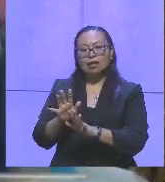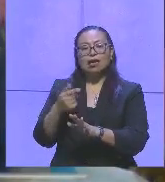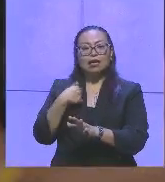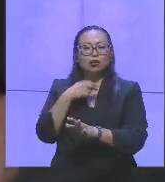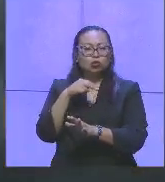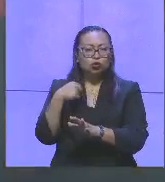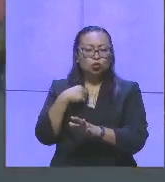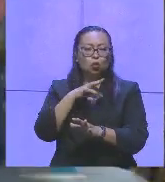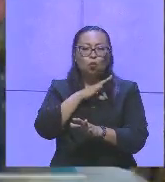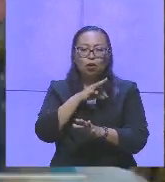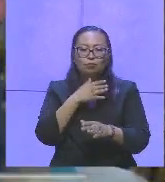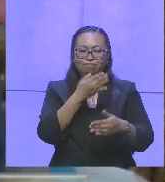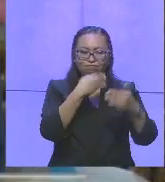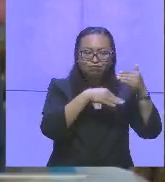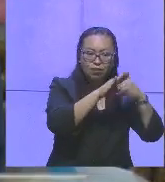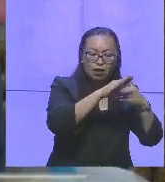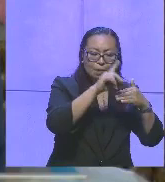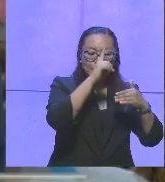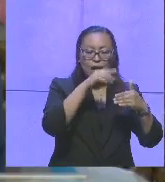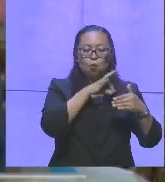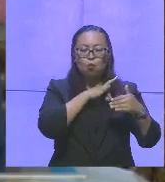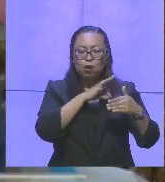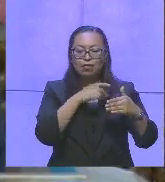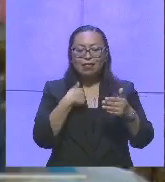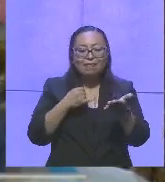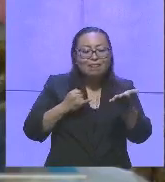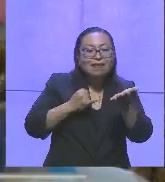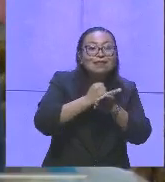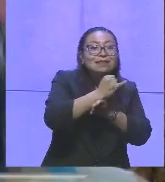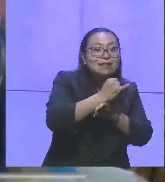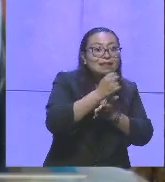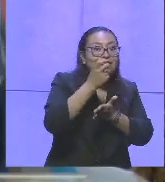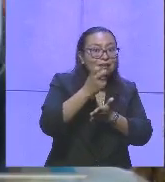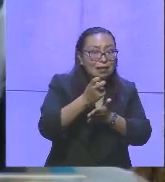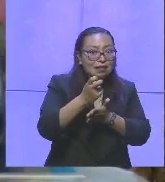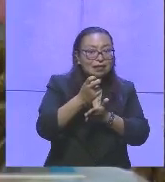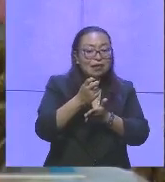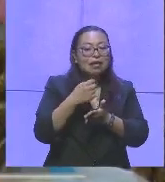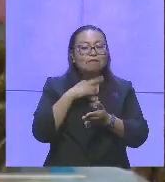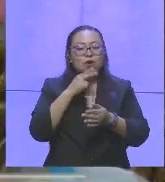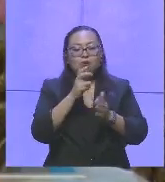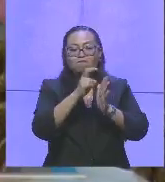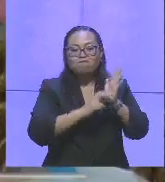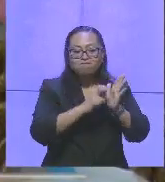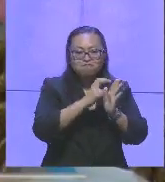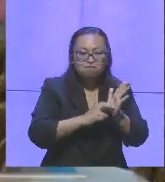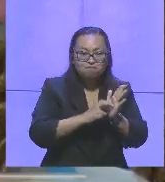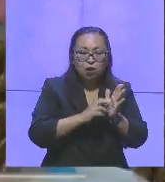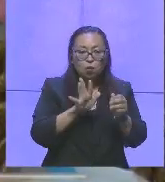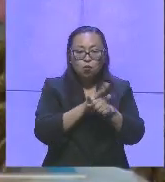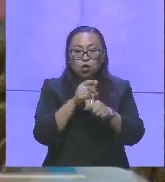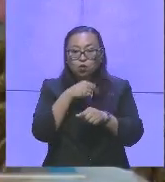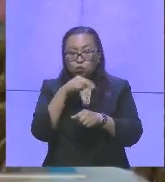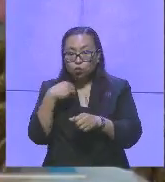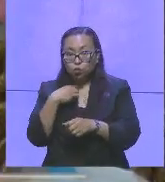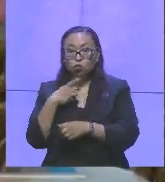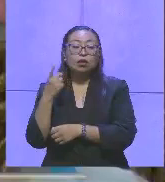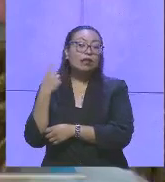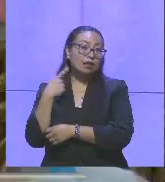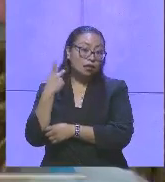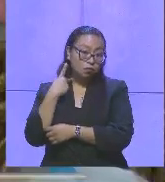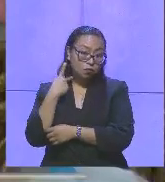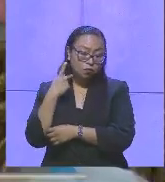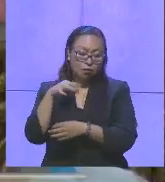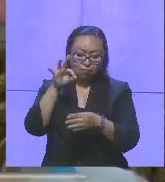que pueden dar lugar a la generación de una nulidad de la elección. Pero muchos de ustedes sabrán que en materia electoral uno de los